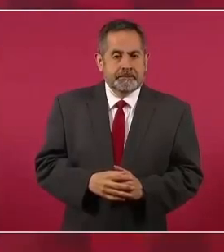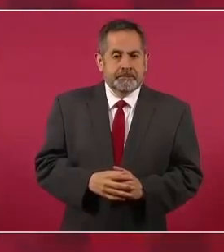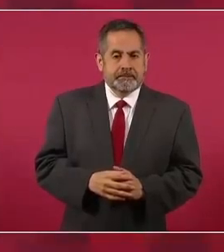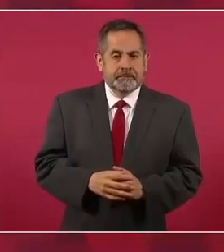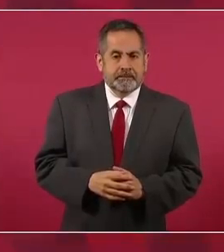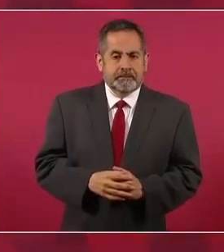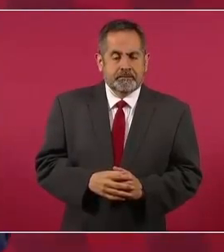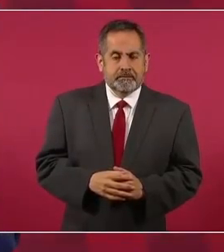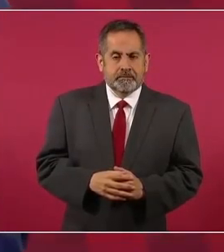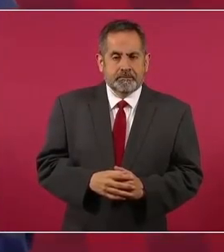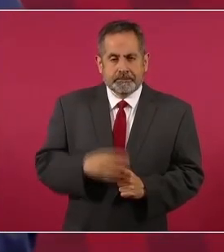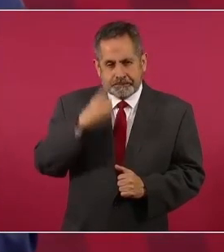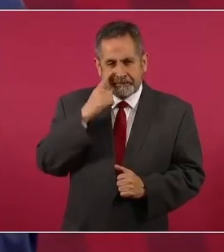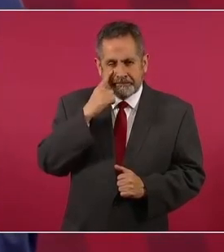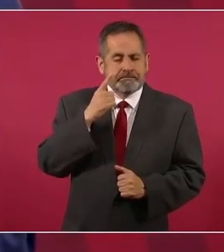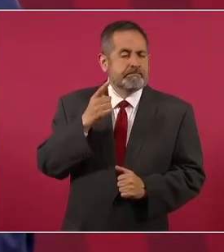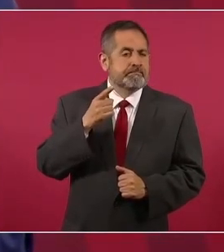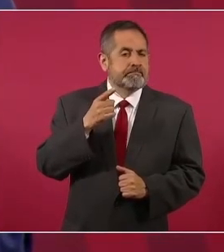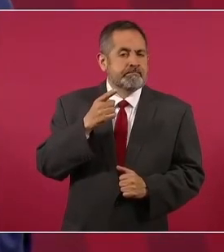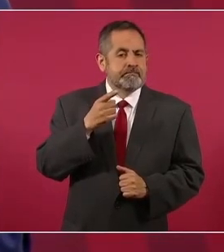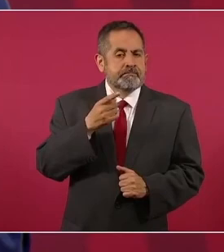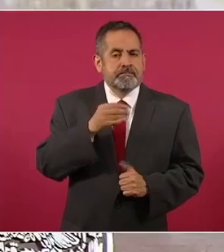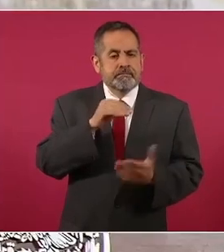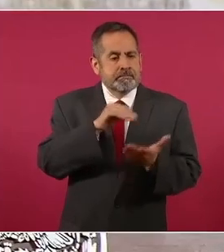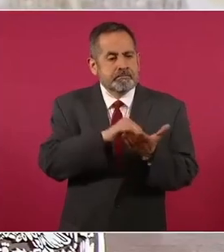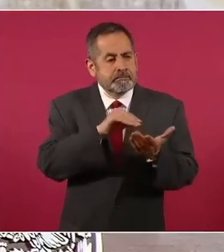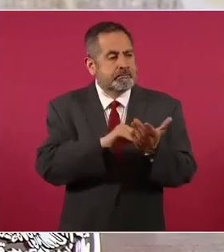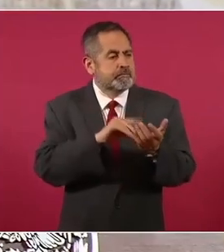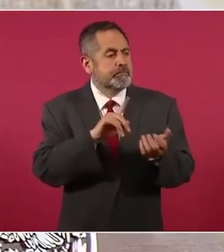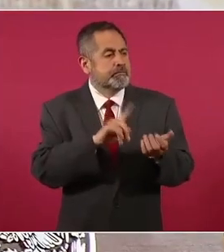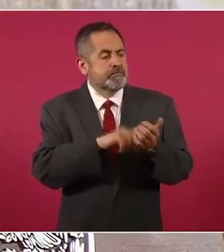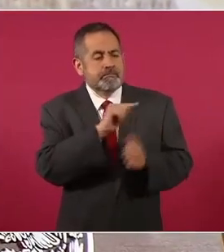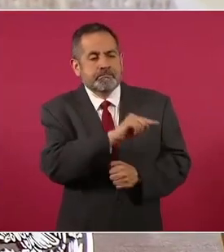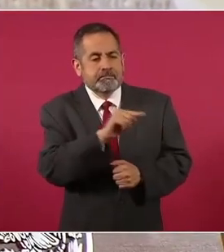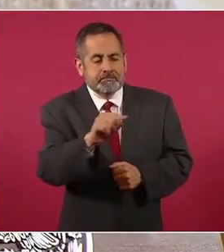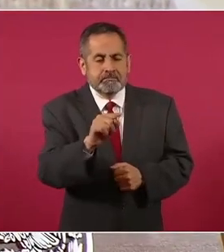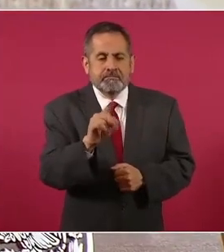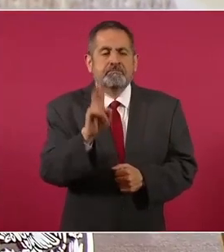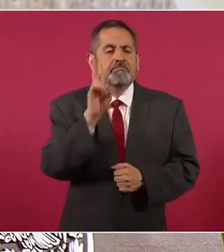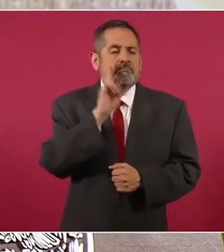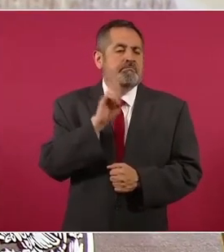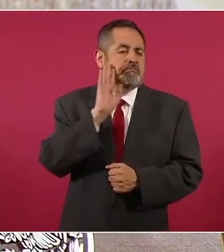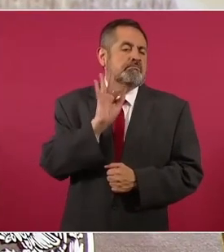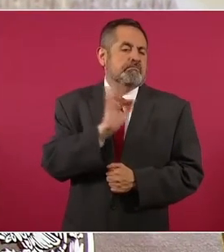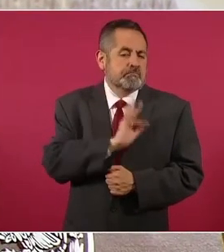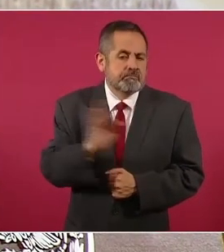hay riesgos de fraudes electorales.